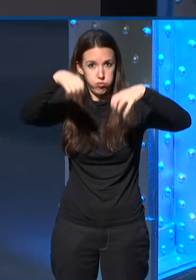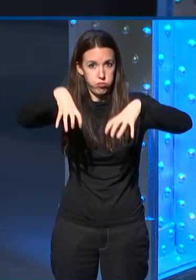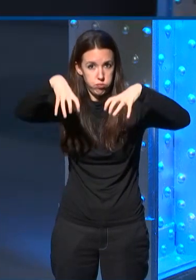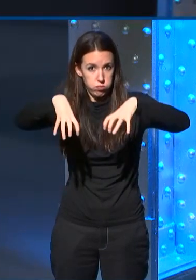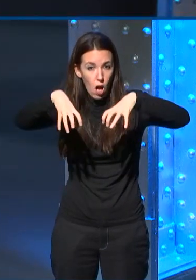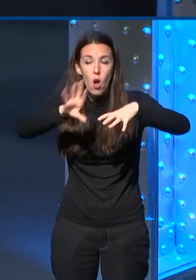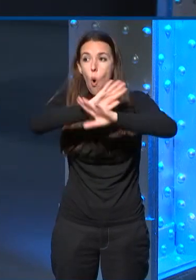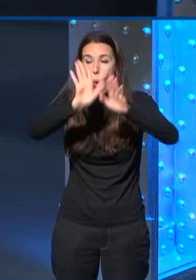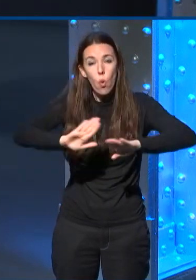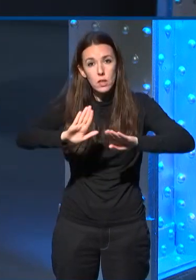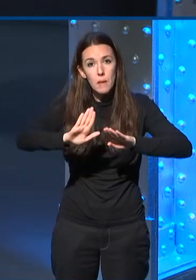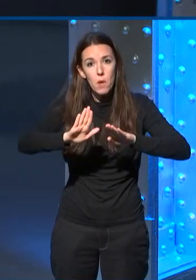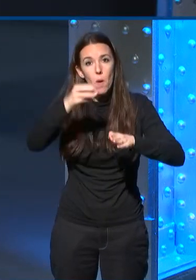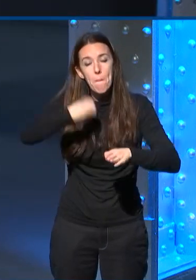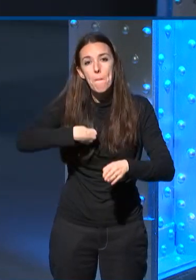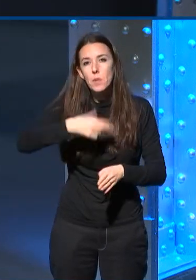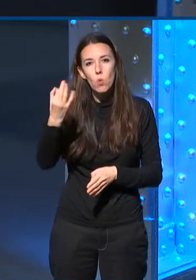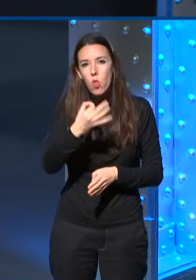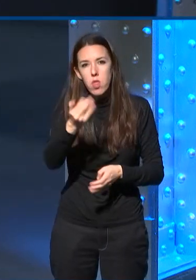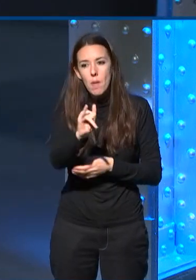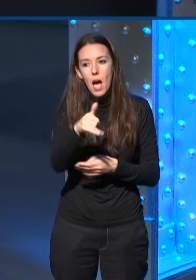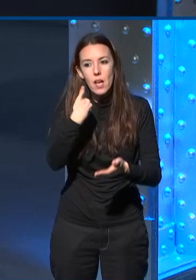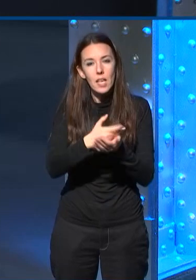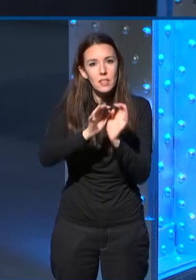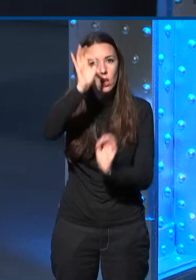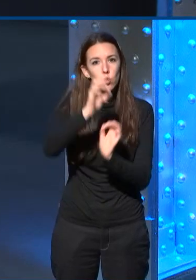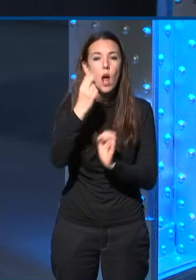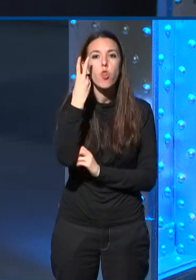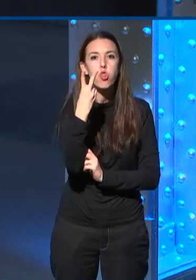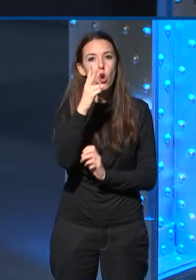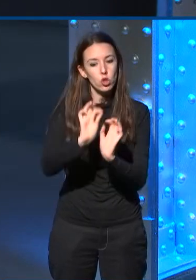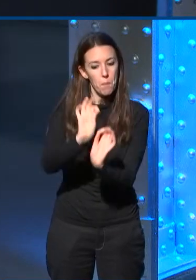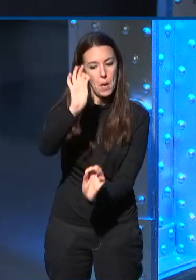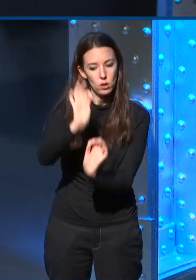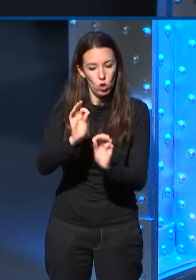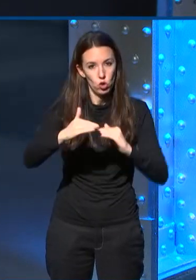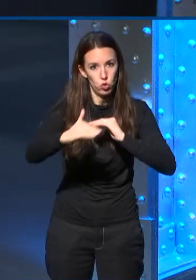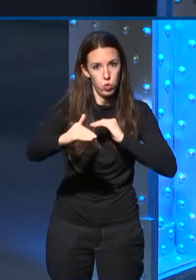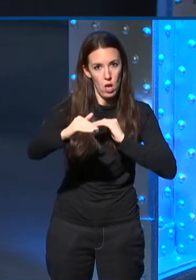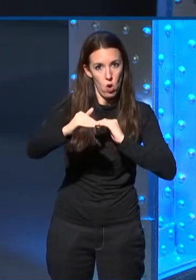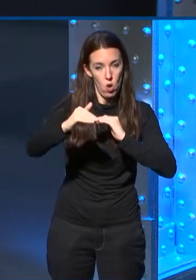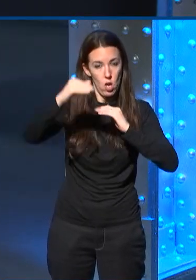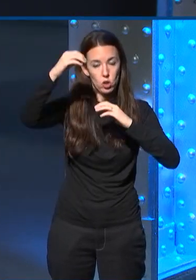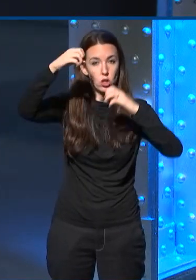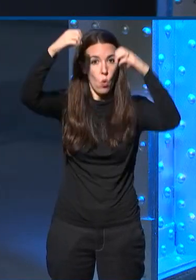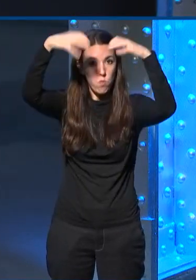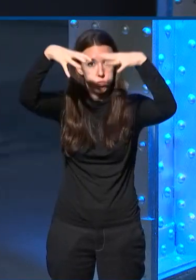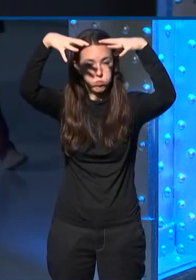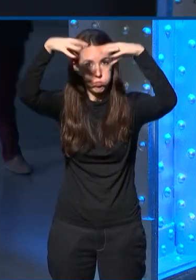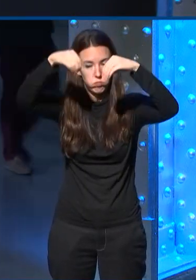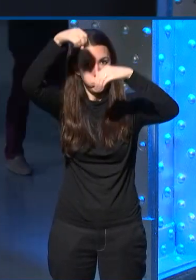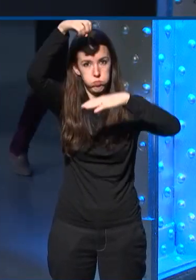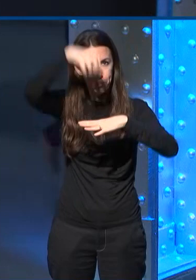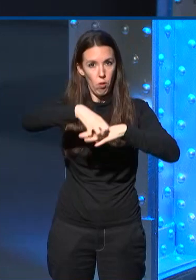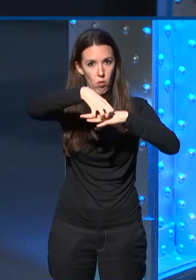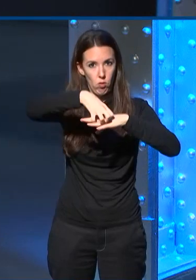del final, que debían llevarnos hasta una altura de unos 2 metros del suelo y entonces apagarse y ya caíamos a plomo. Podemos